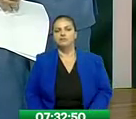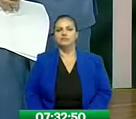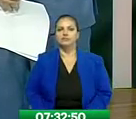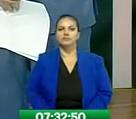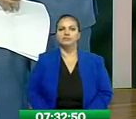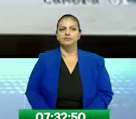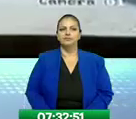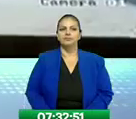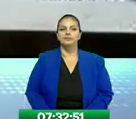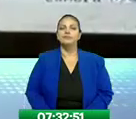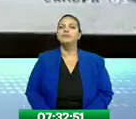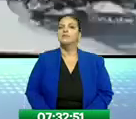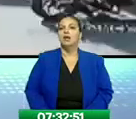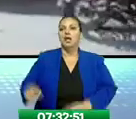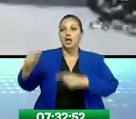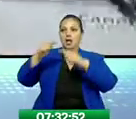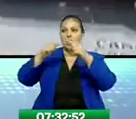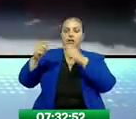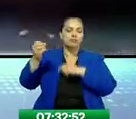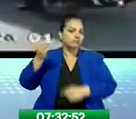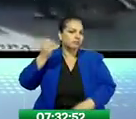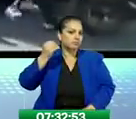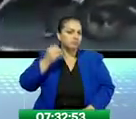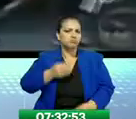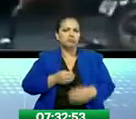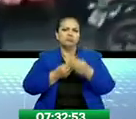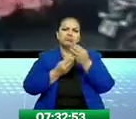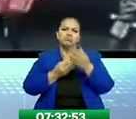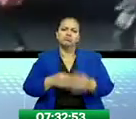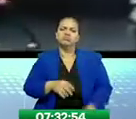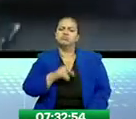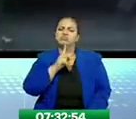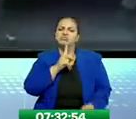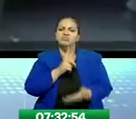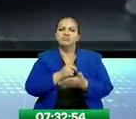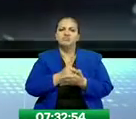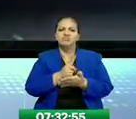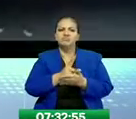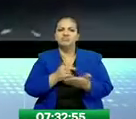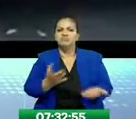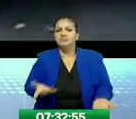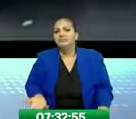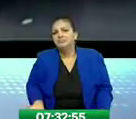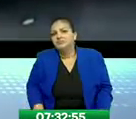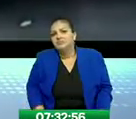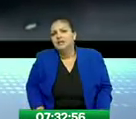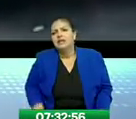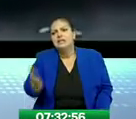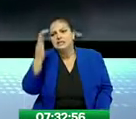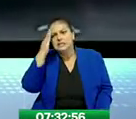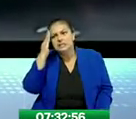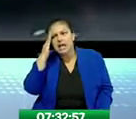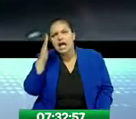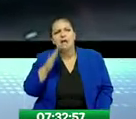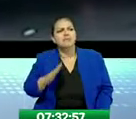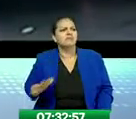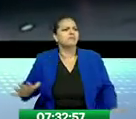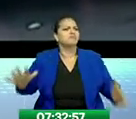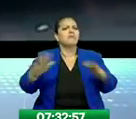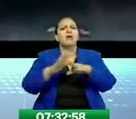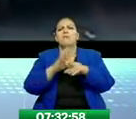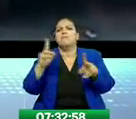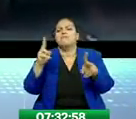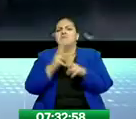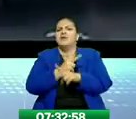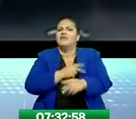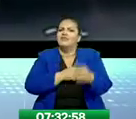García, en efecto, lamentablemente la persona le da lugar, pues da la pauta, da pábulo a que